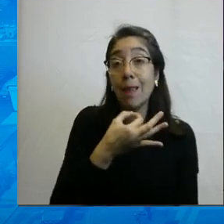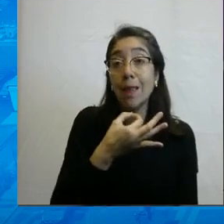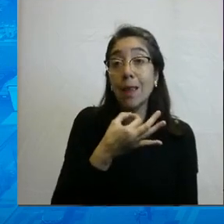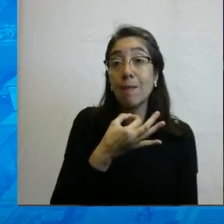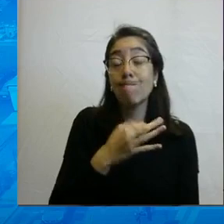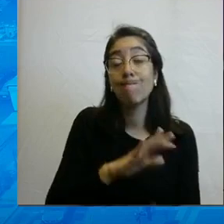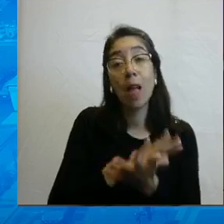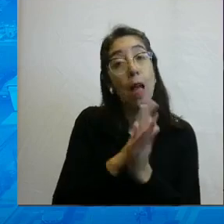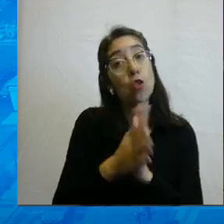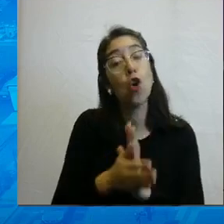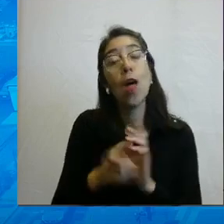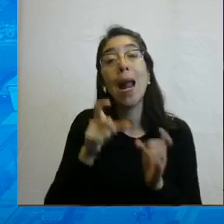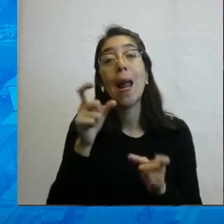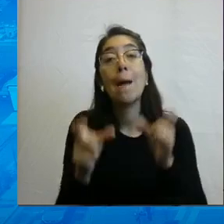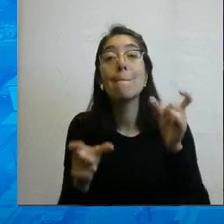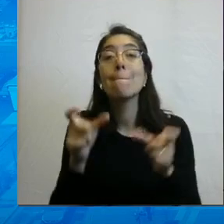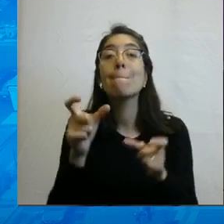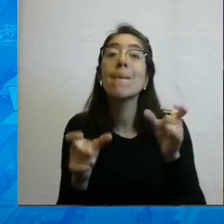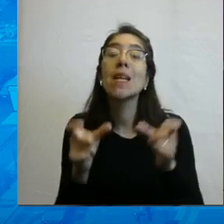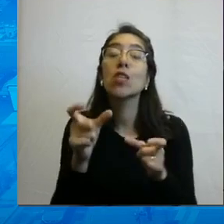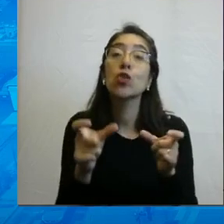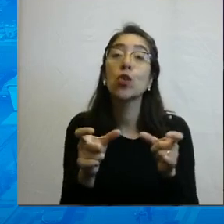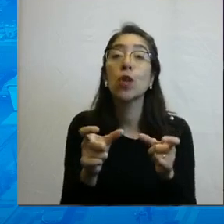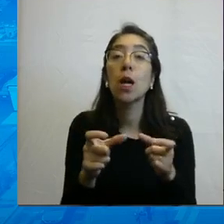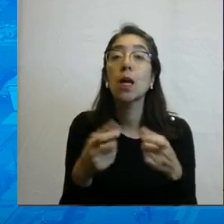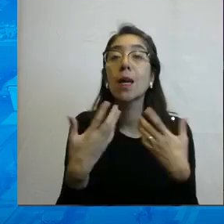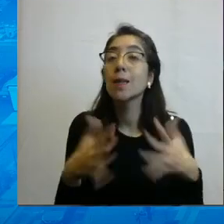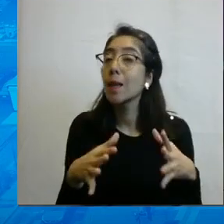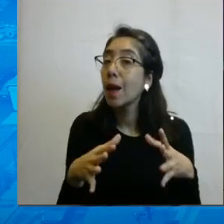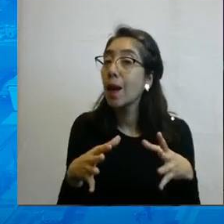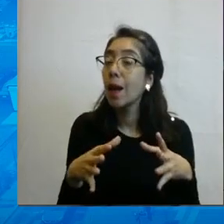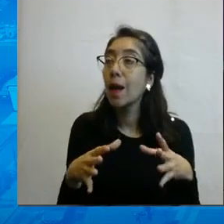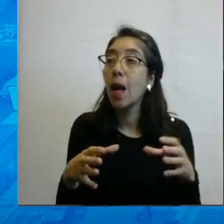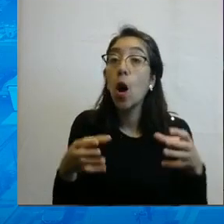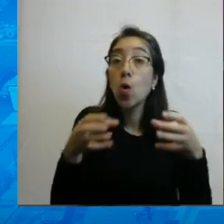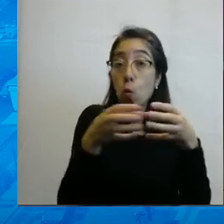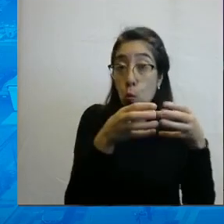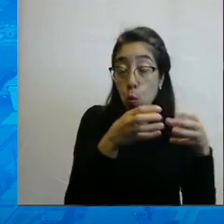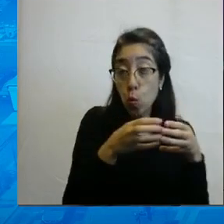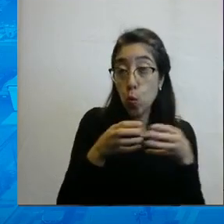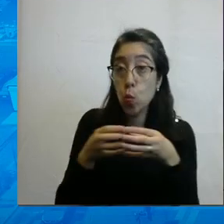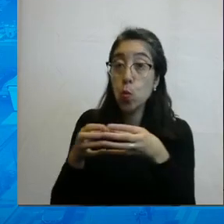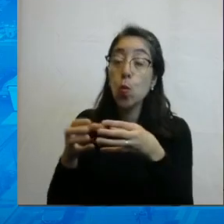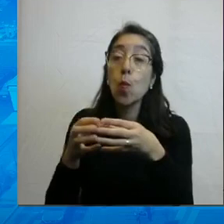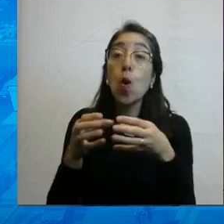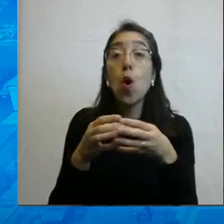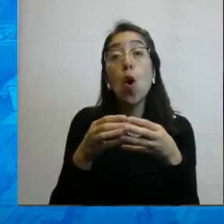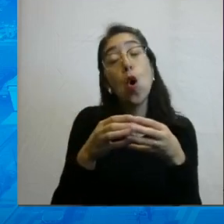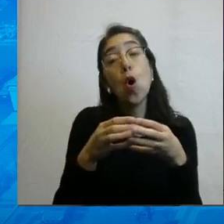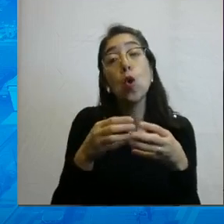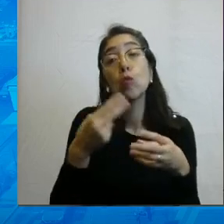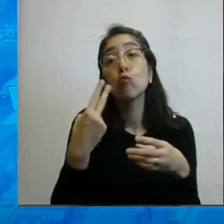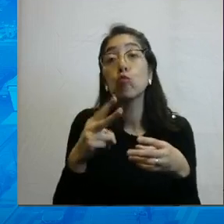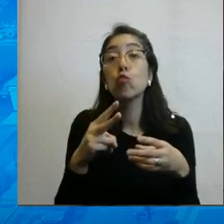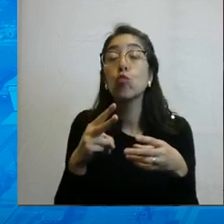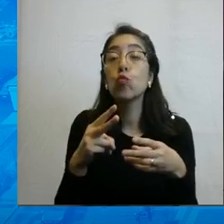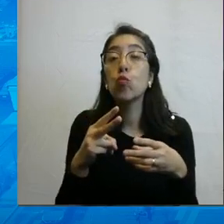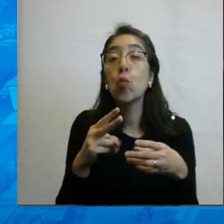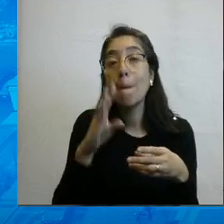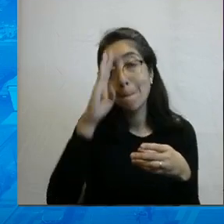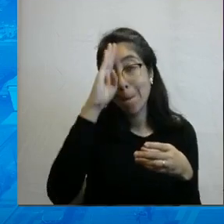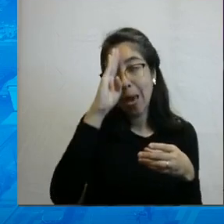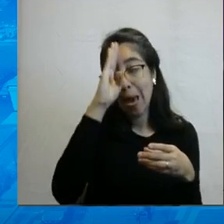sus organizaciones y apoyan la tenencia responsable de mascotas, y sobre todo bajo el pensamiento que